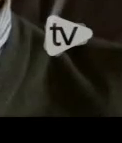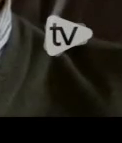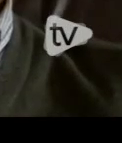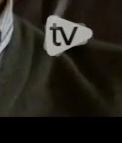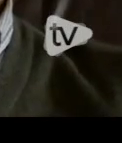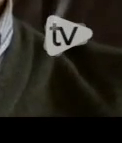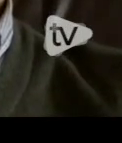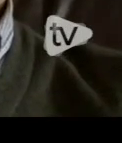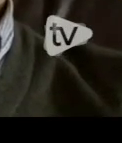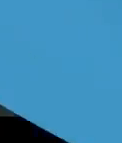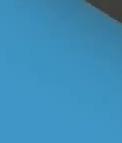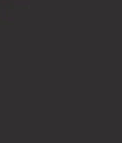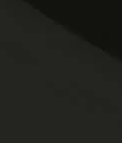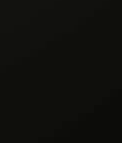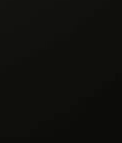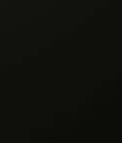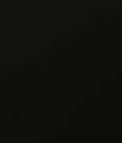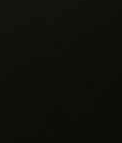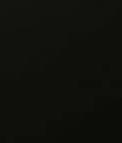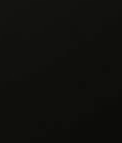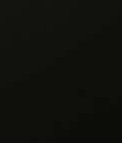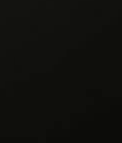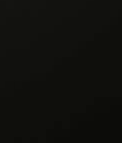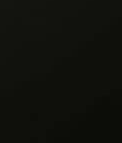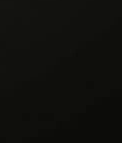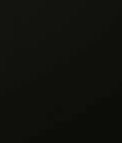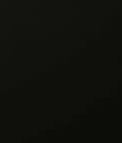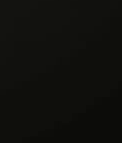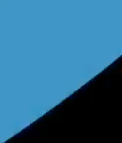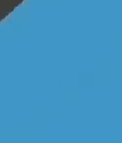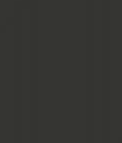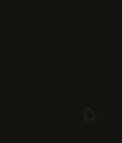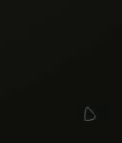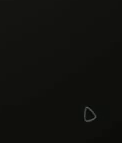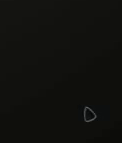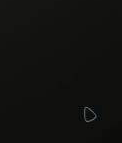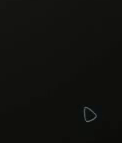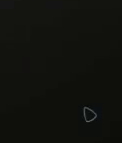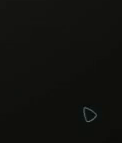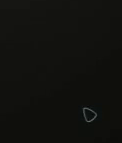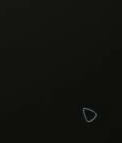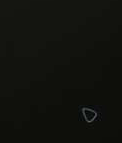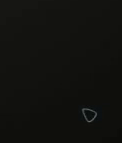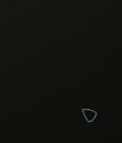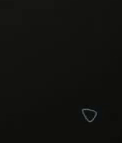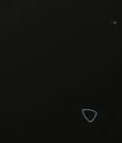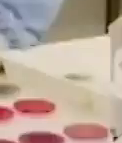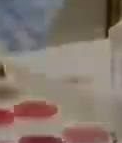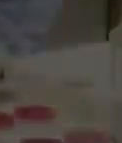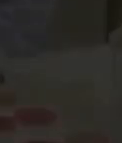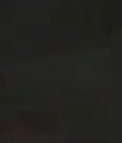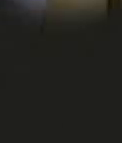las 22 horas. Por Ecuador TV. Comparte la emoción.